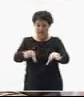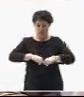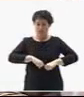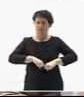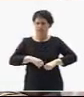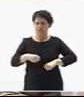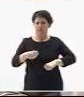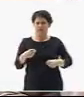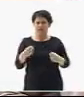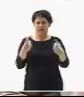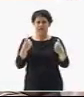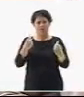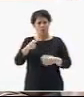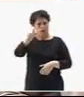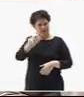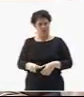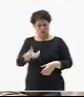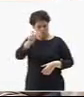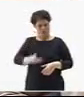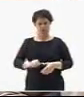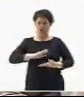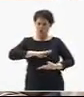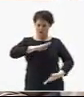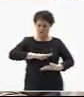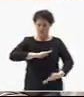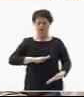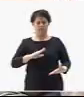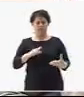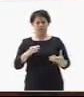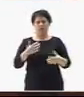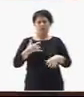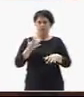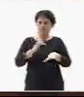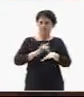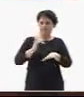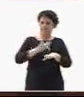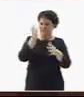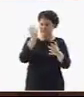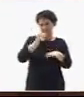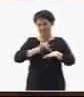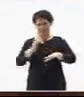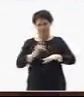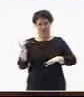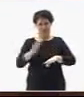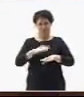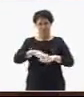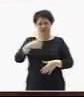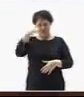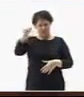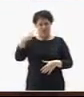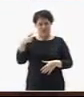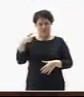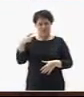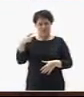que tuviera la capacidad y la sensibilidad de saber que hay que contar también